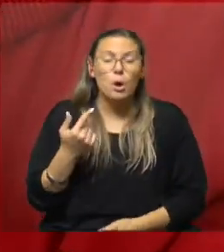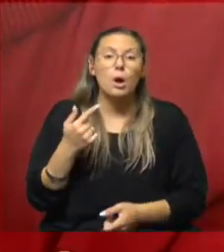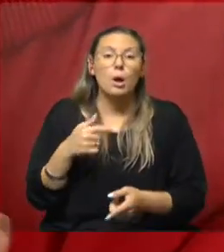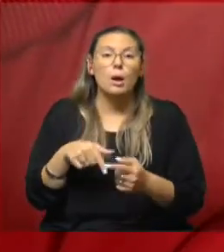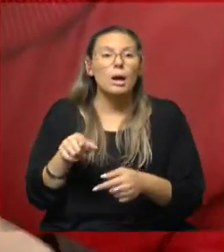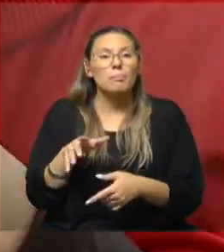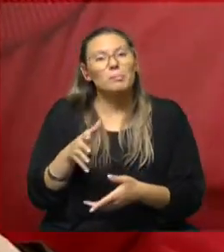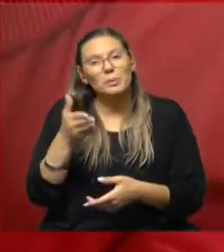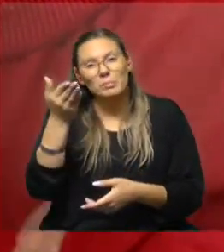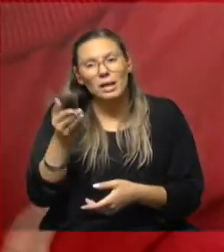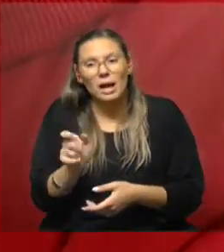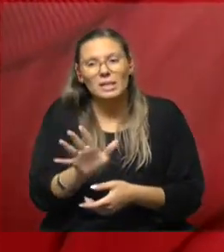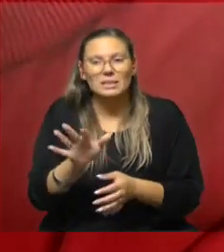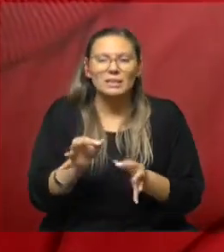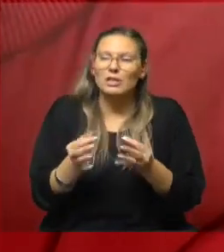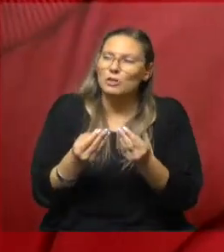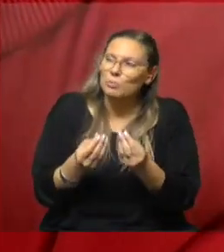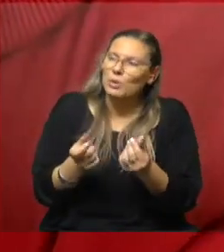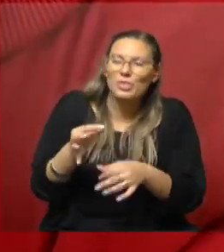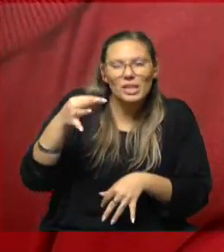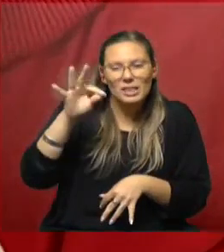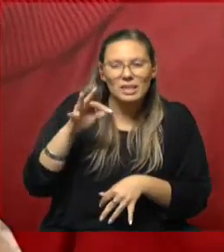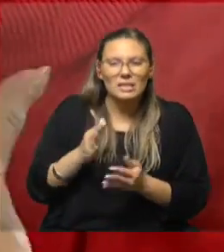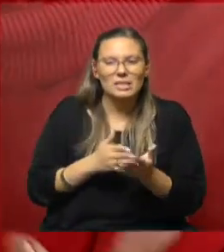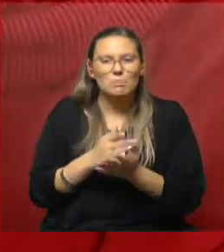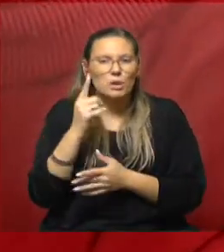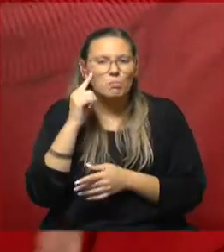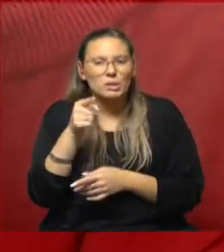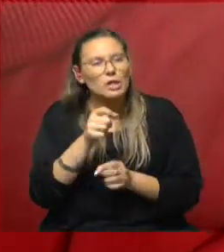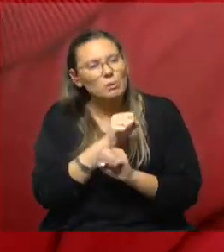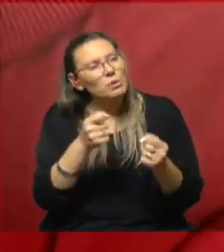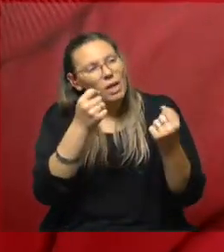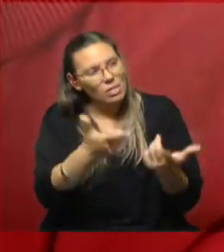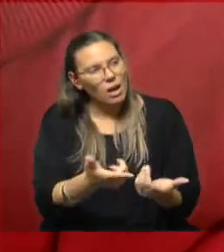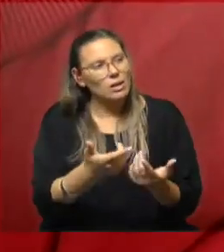tenía esa delicadeza, ¿no? De siempre estar pensando qué te podía dar,